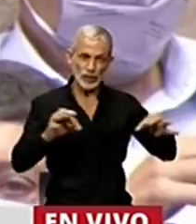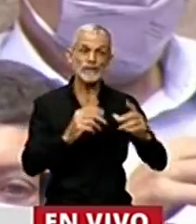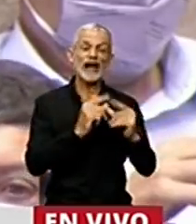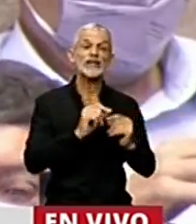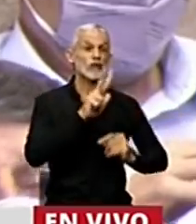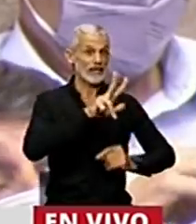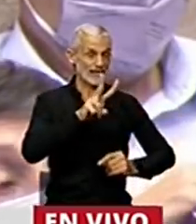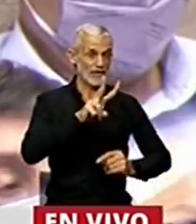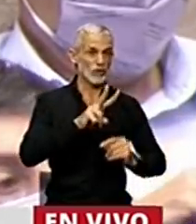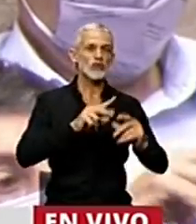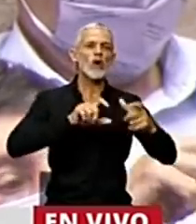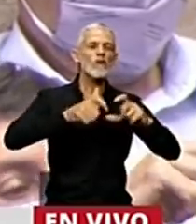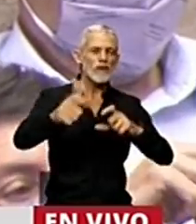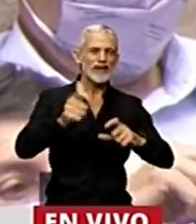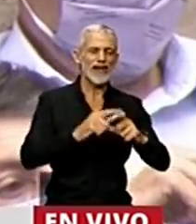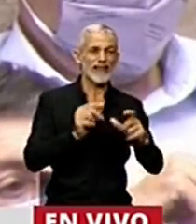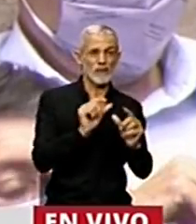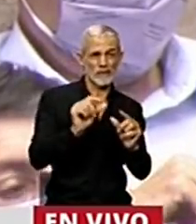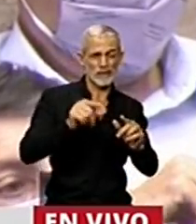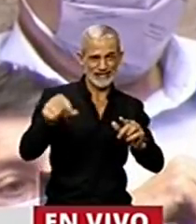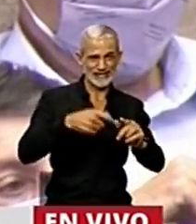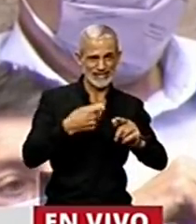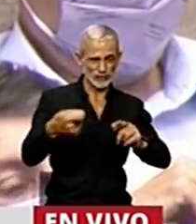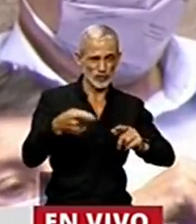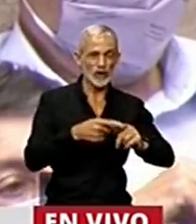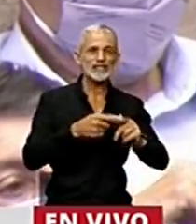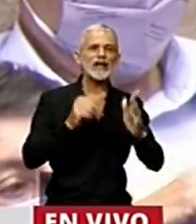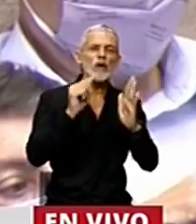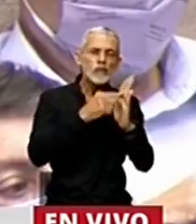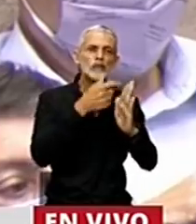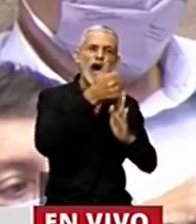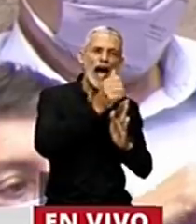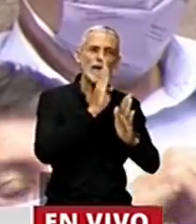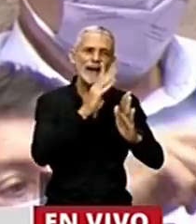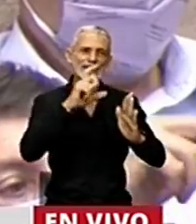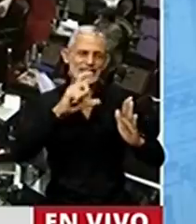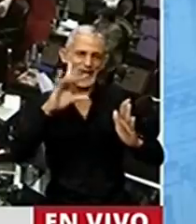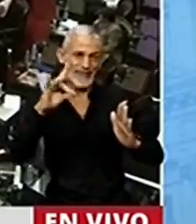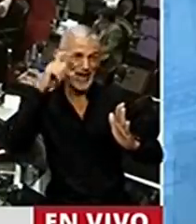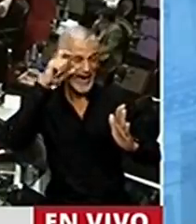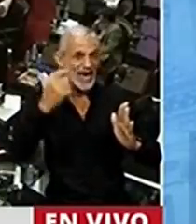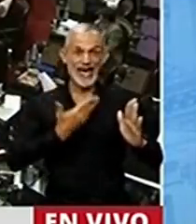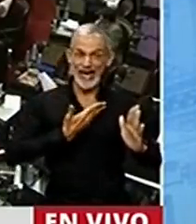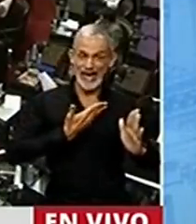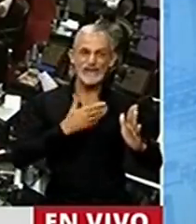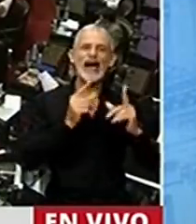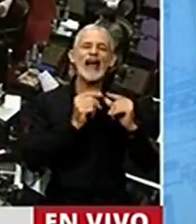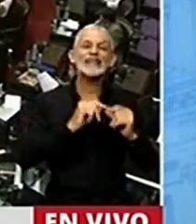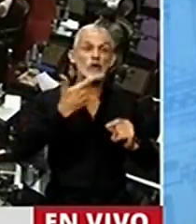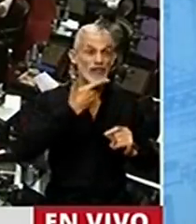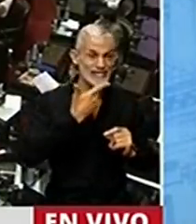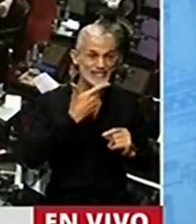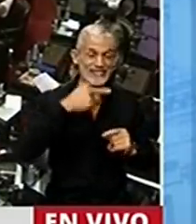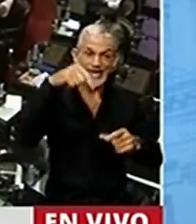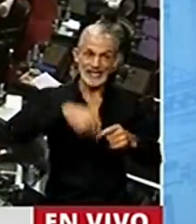Artículo 32, movilidad de las prestaciones mencionadas en los incisos A, B, C, D, E y F del artículo 17